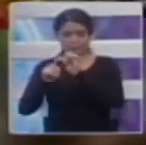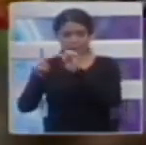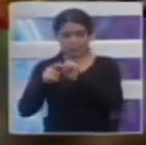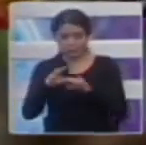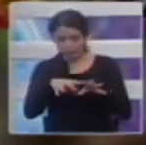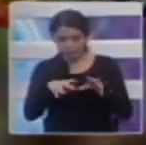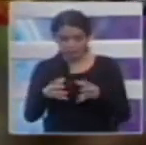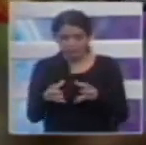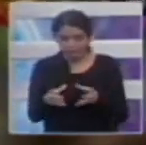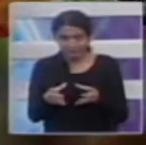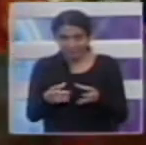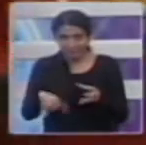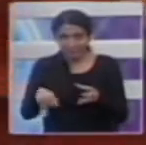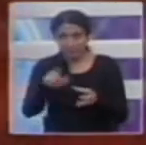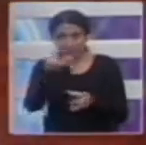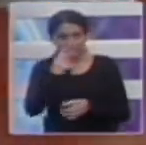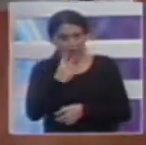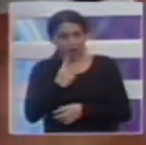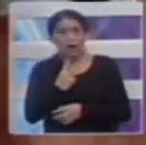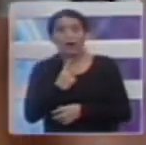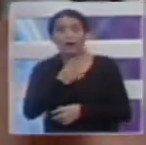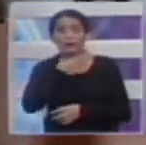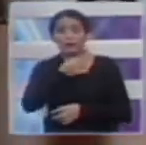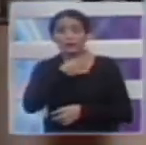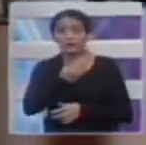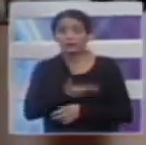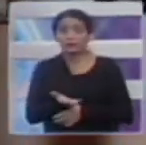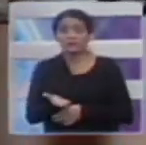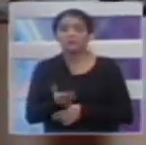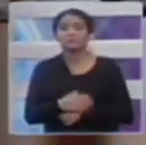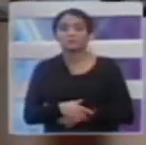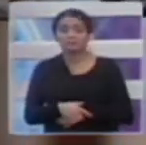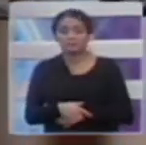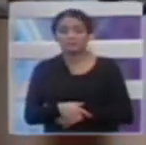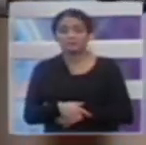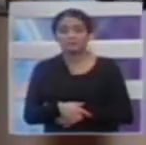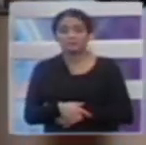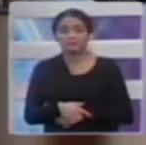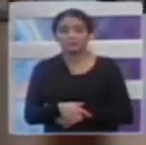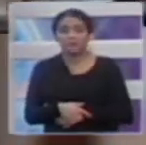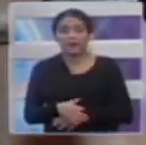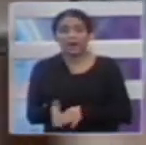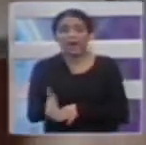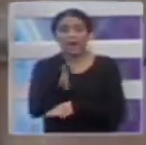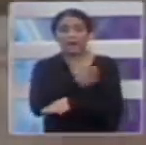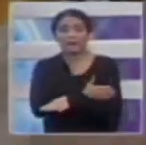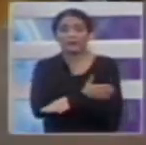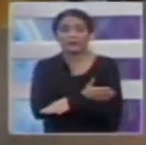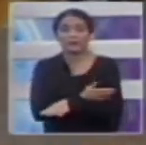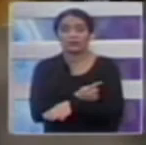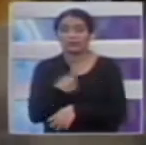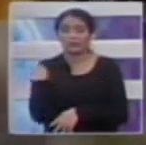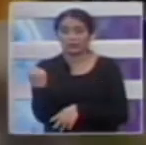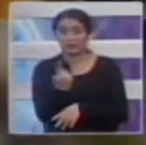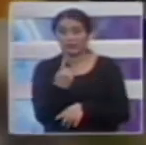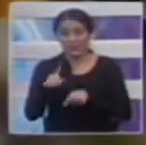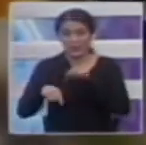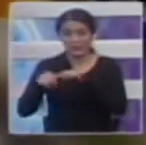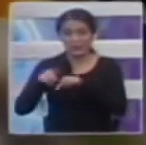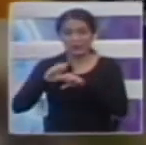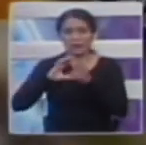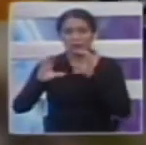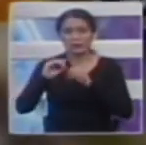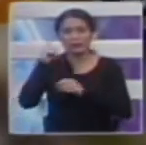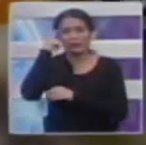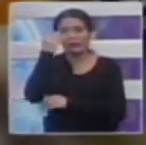tanto por el producto como por cómo se presenta, lo que nos llamó mucho la atención porque la idea era ofrecer algo que realmente se vea bien, que